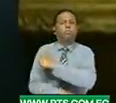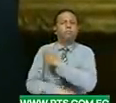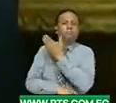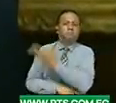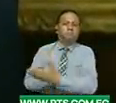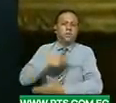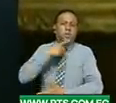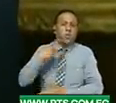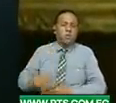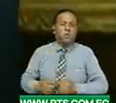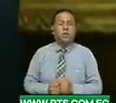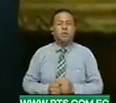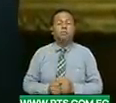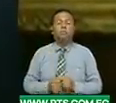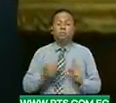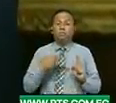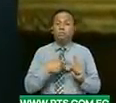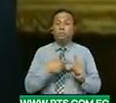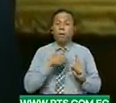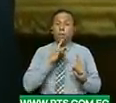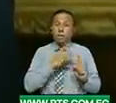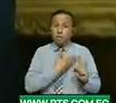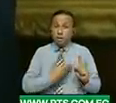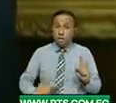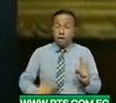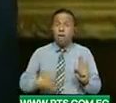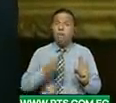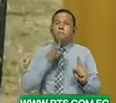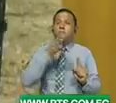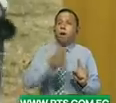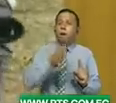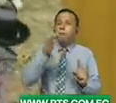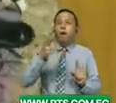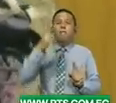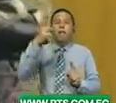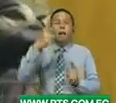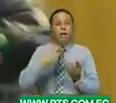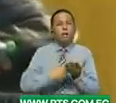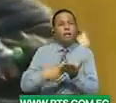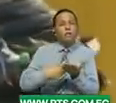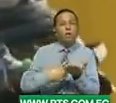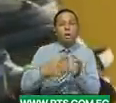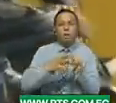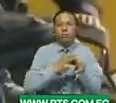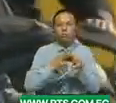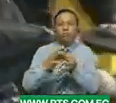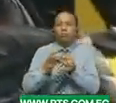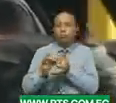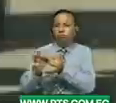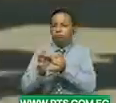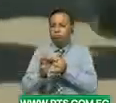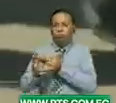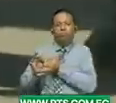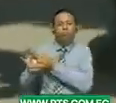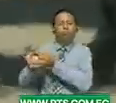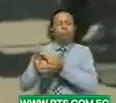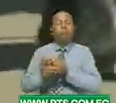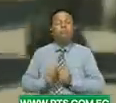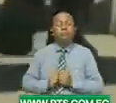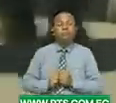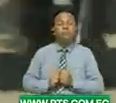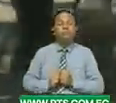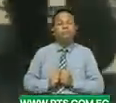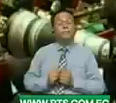Biden participará en tres cumbres, la de líderes de la OTAN, la de la Unión Europea y otra del G7. Mientras que